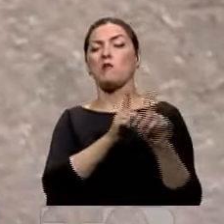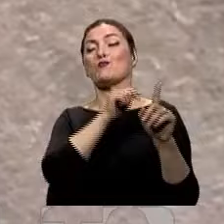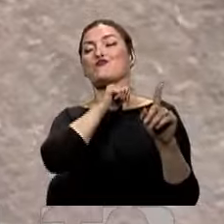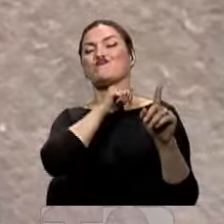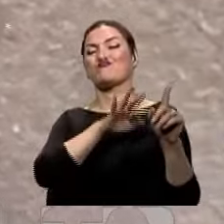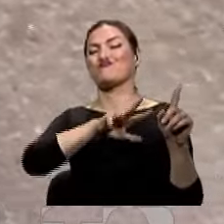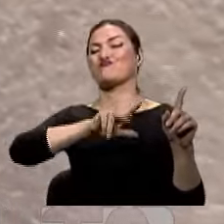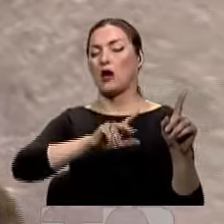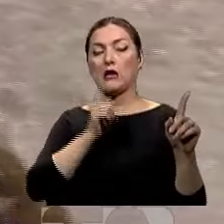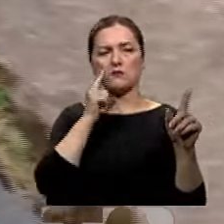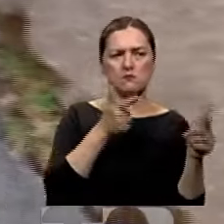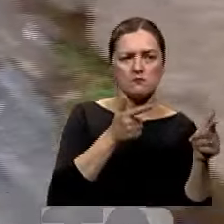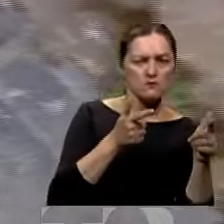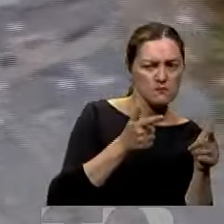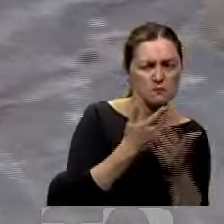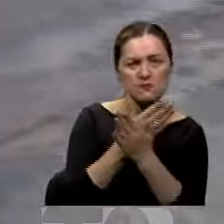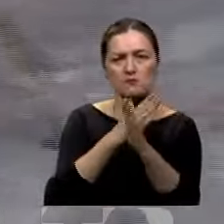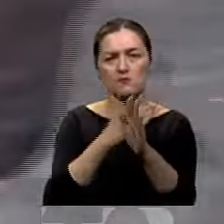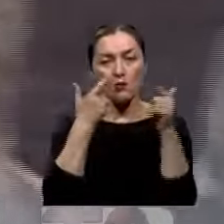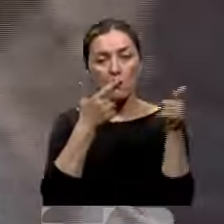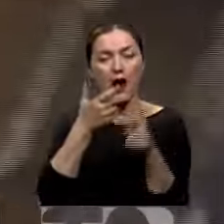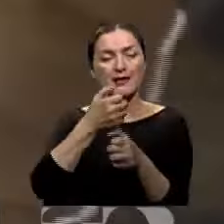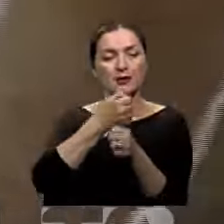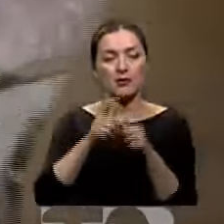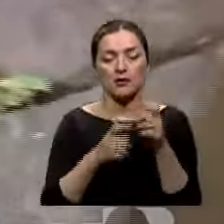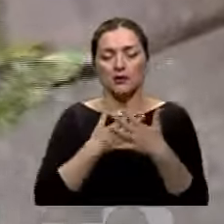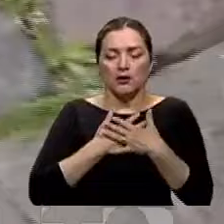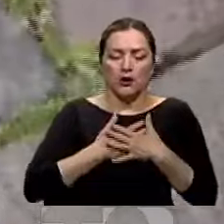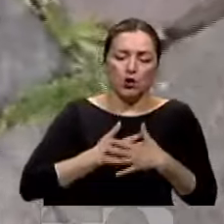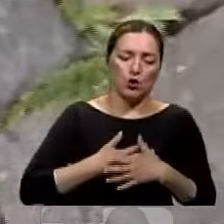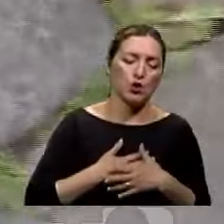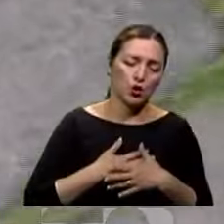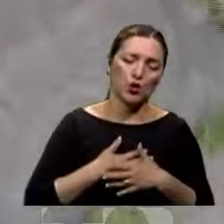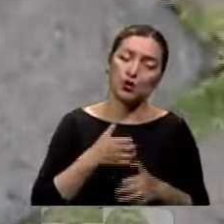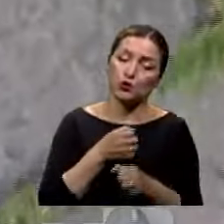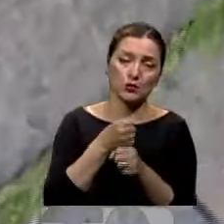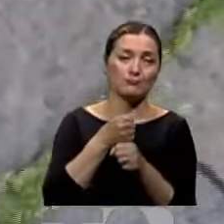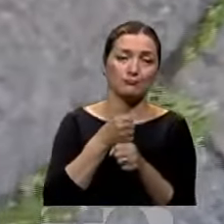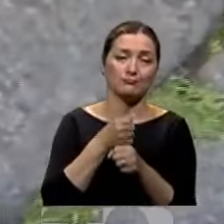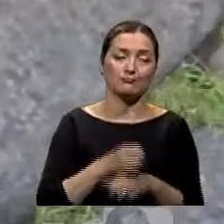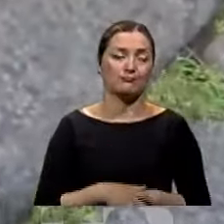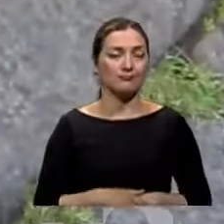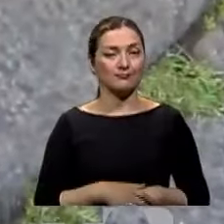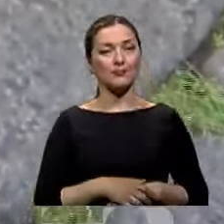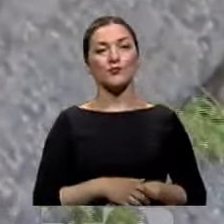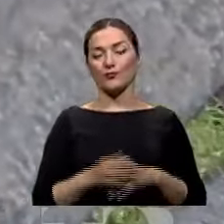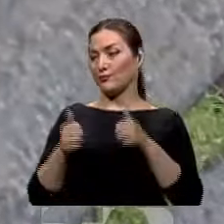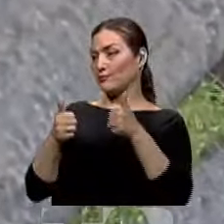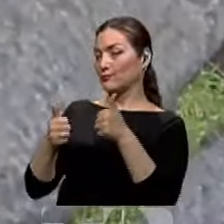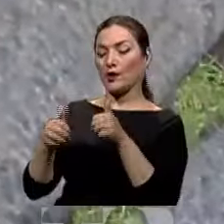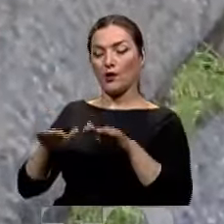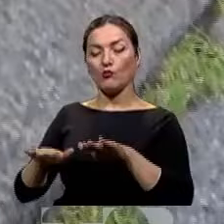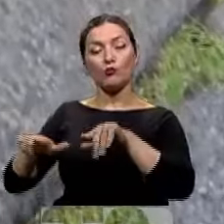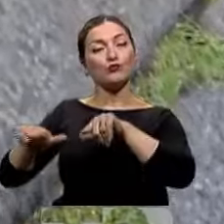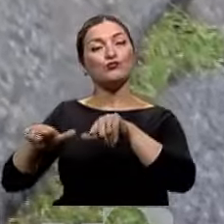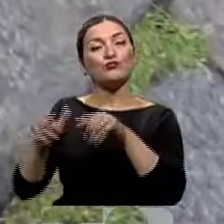obviamente va a ser oportuna y generará la percepción de seguridad para cada uno de los ciudadanos del sector. Muy bien, en este momento nosotros